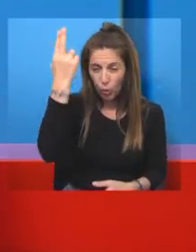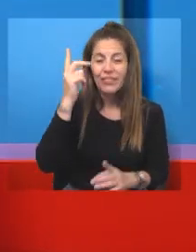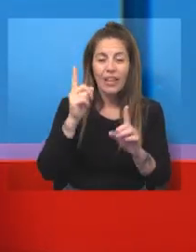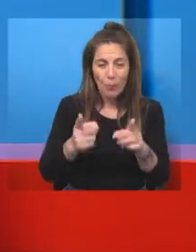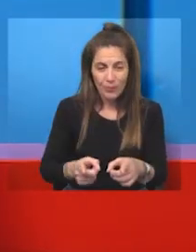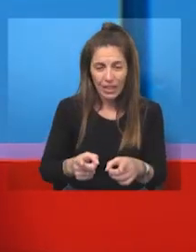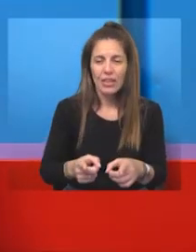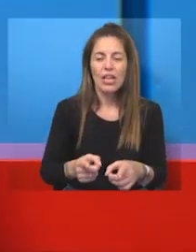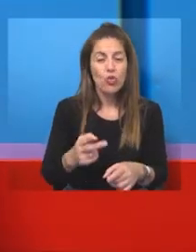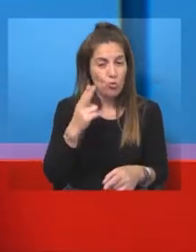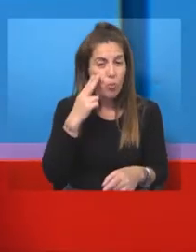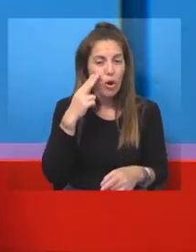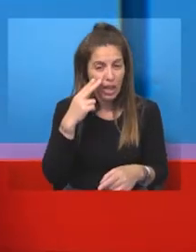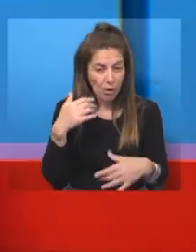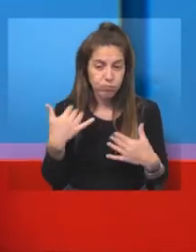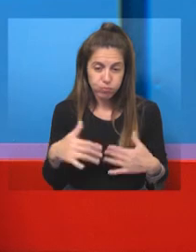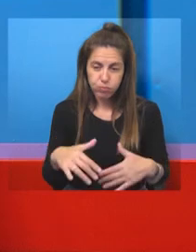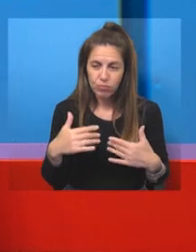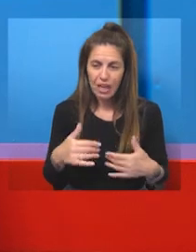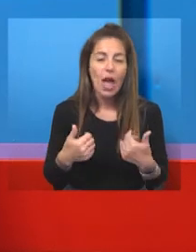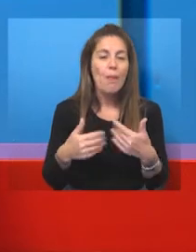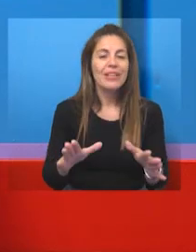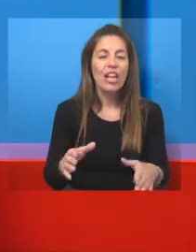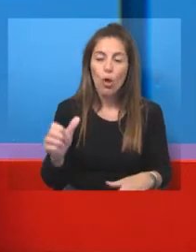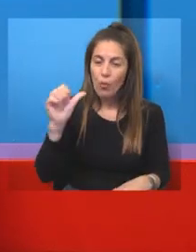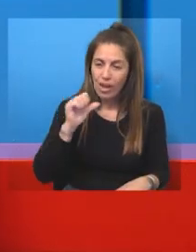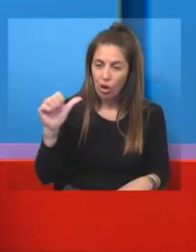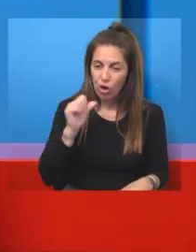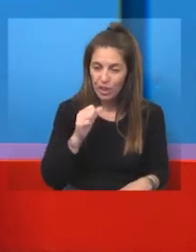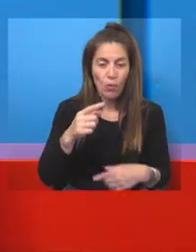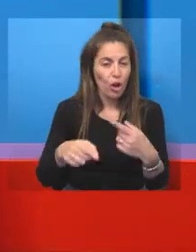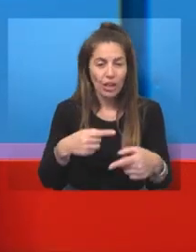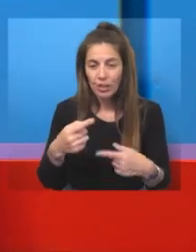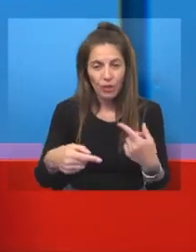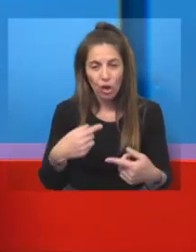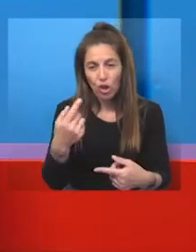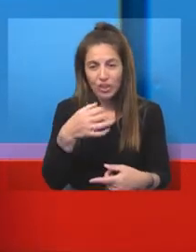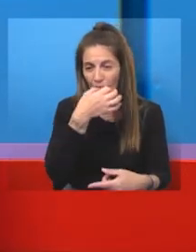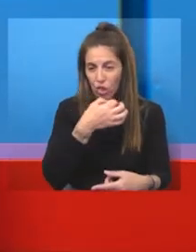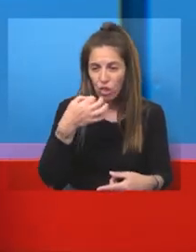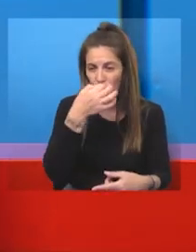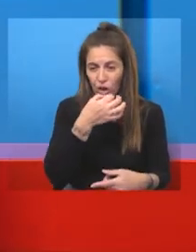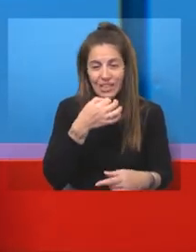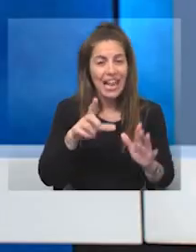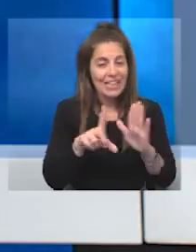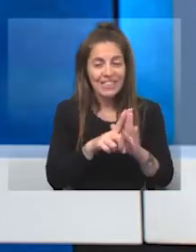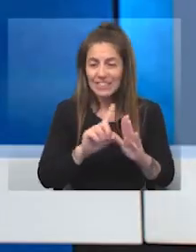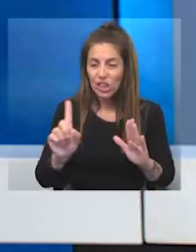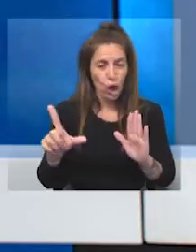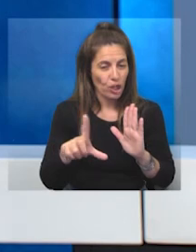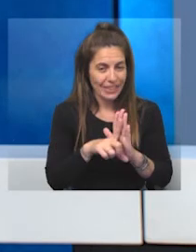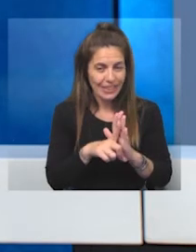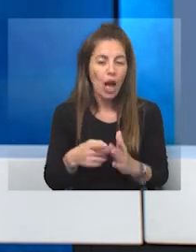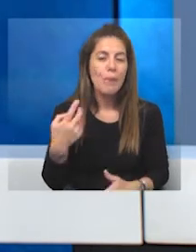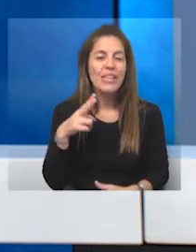también es un problema muy Severo Empezando por el alcoholismo y siguiendo por otras por otras drogas e ilícitas claro Aparicio mirando a los